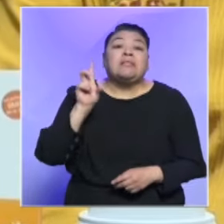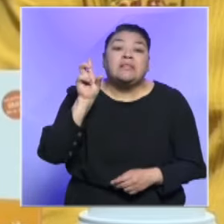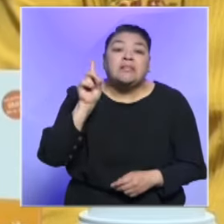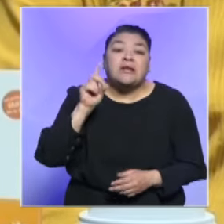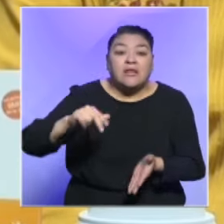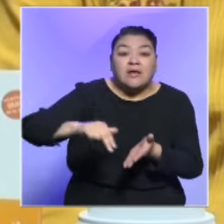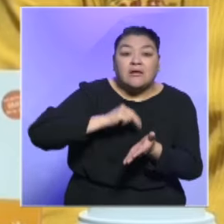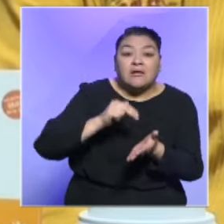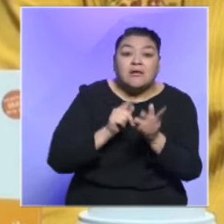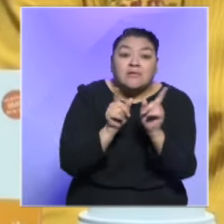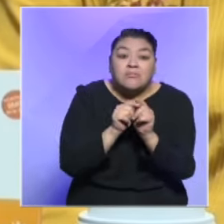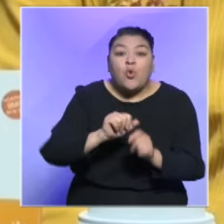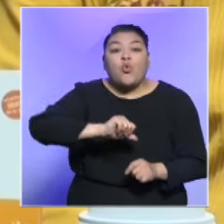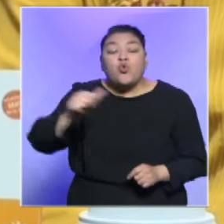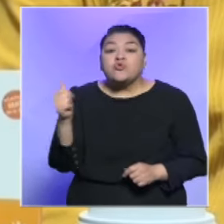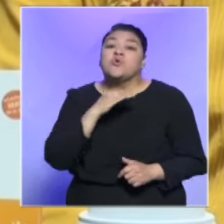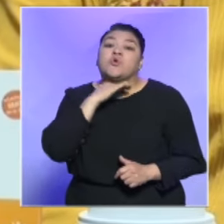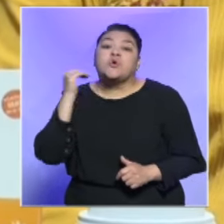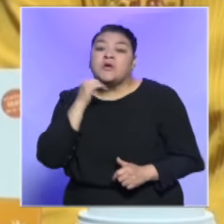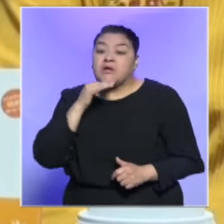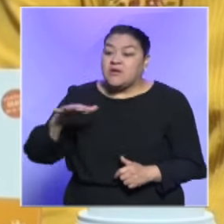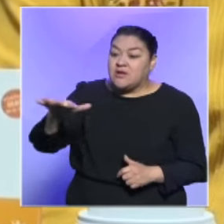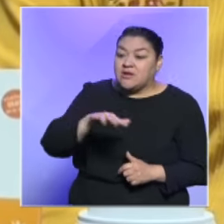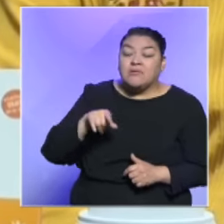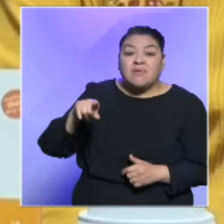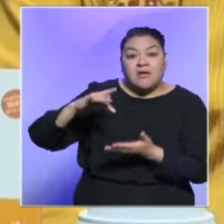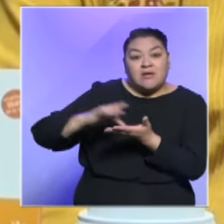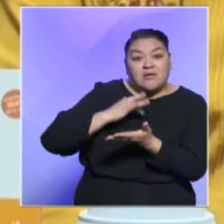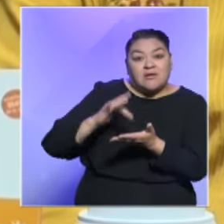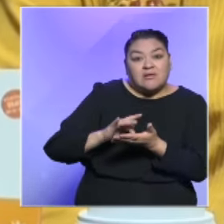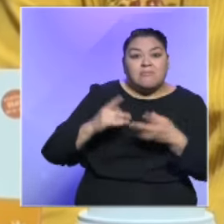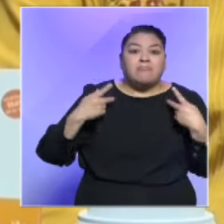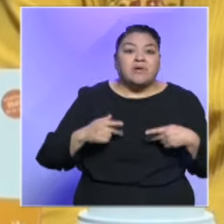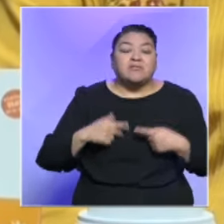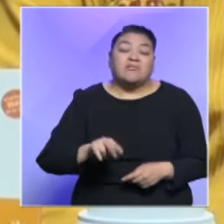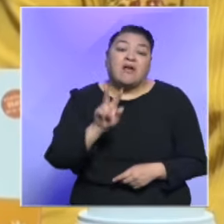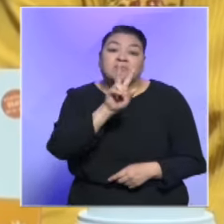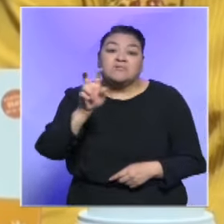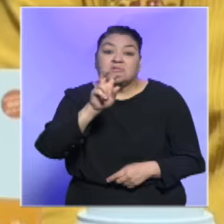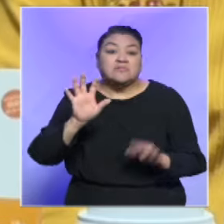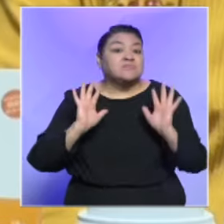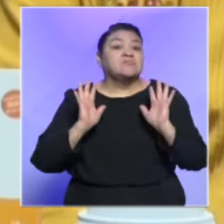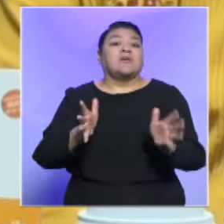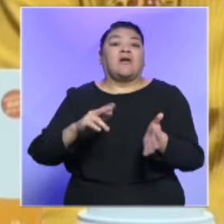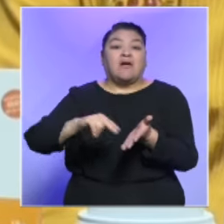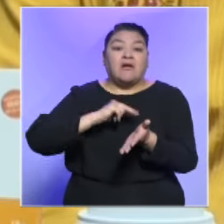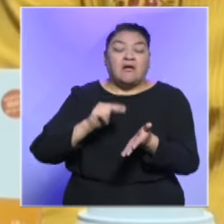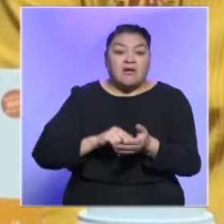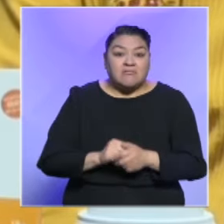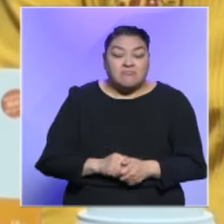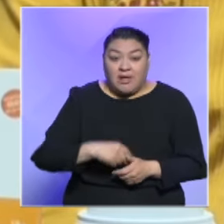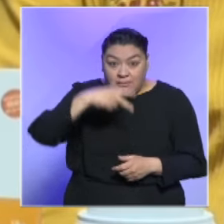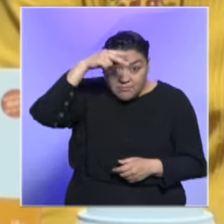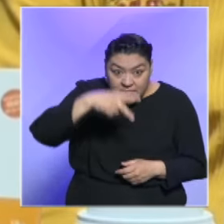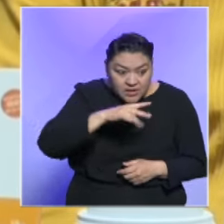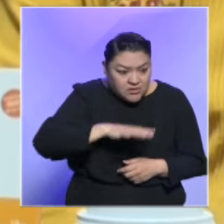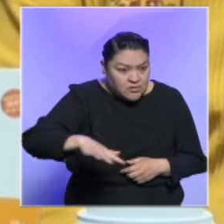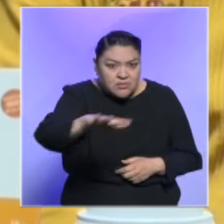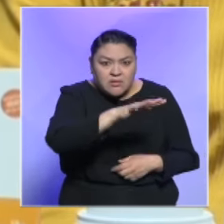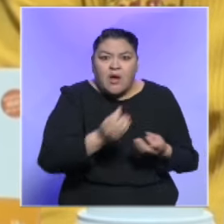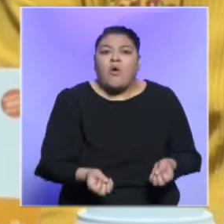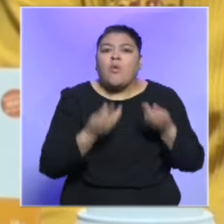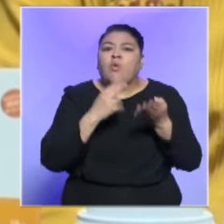o Alemania, donde solo se requiere el apoyo de 200 votantes del distrito respectivo. En el caso mexicano,